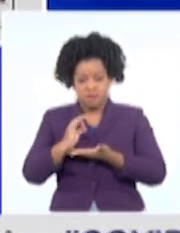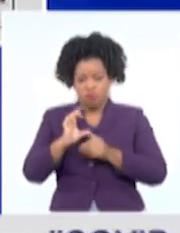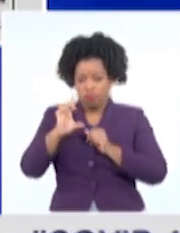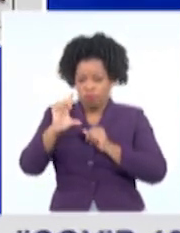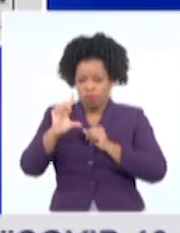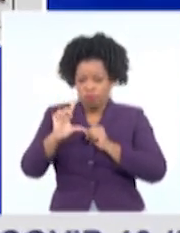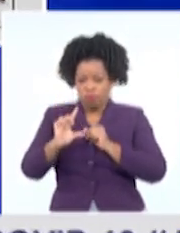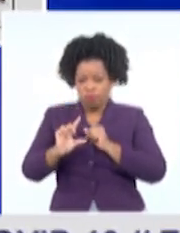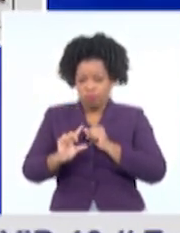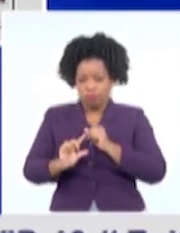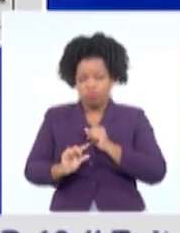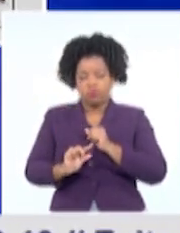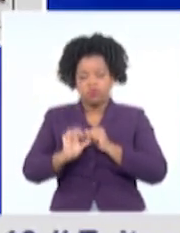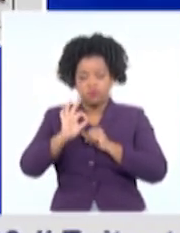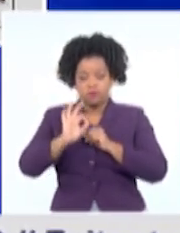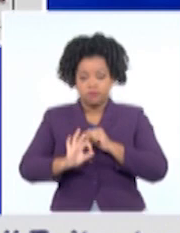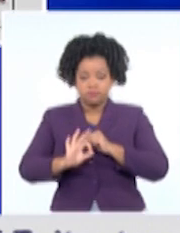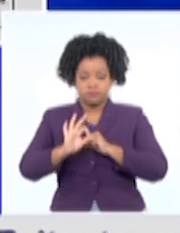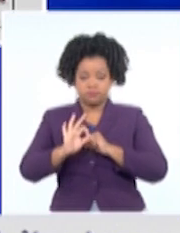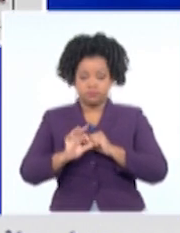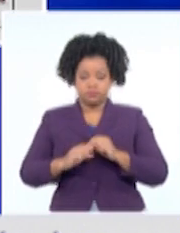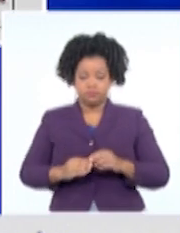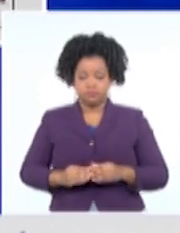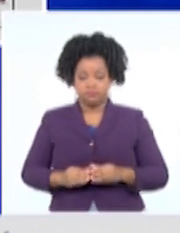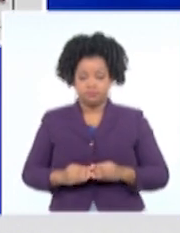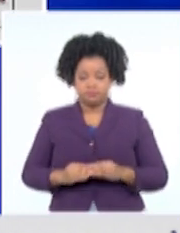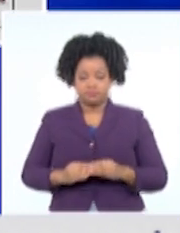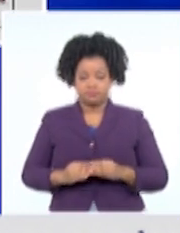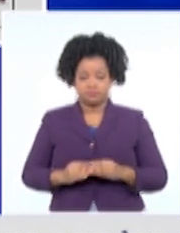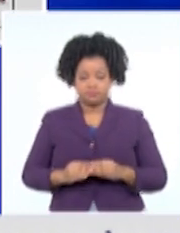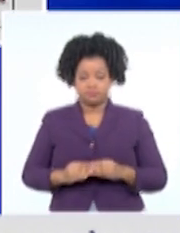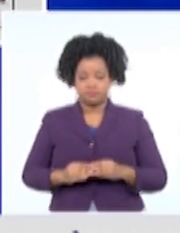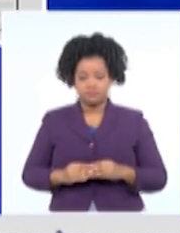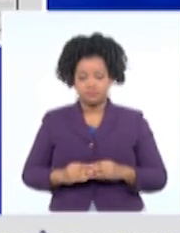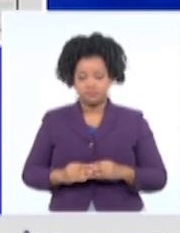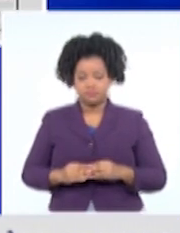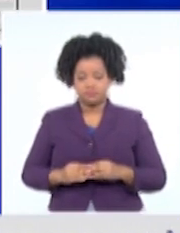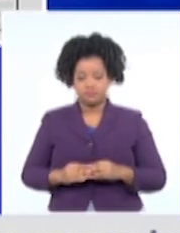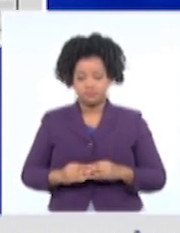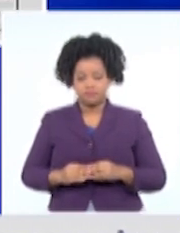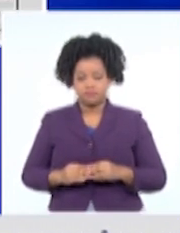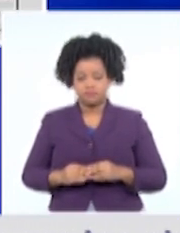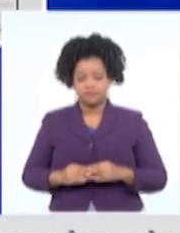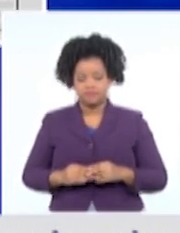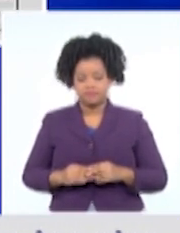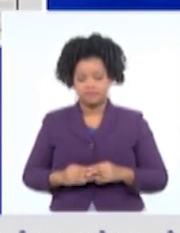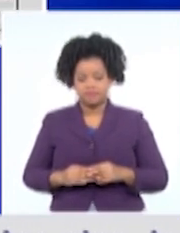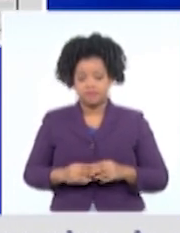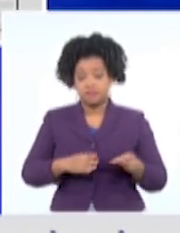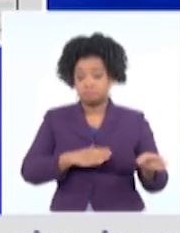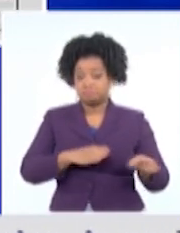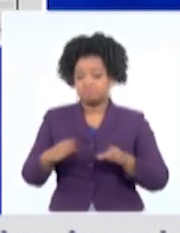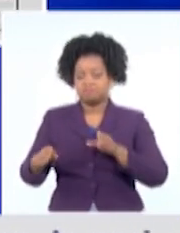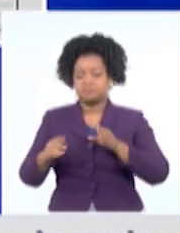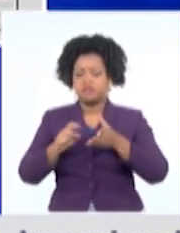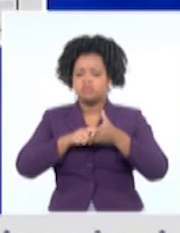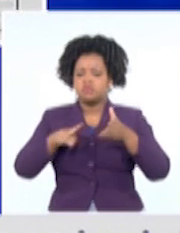incidencia en estos últimos 15 días. Las Tunas creo que viene a continuación, ahí la